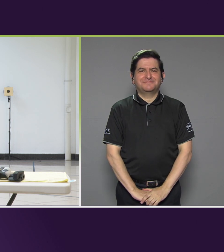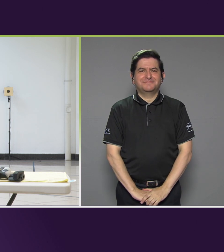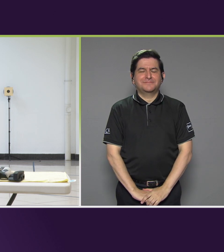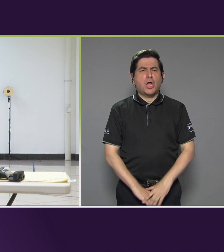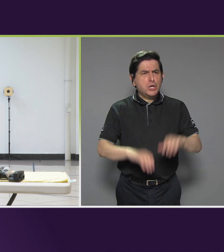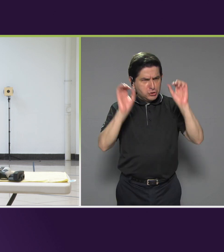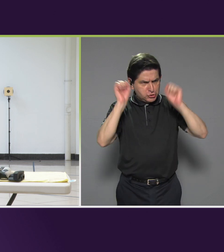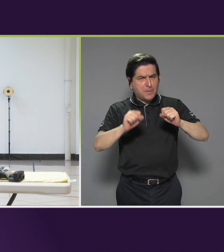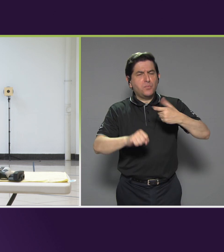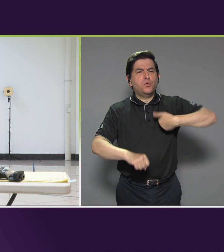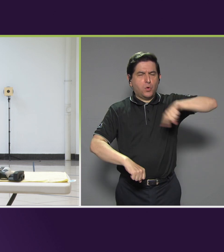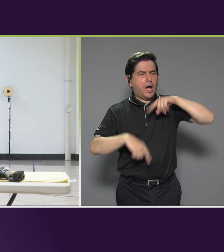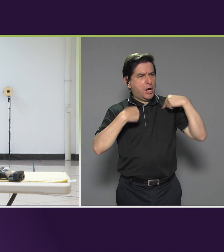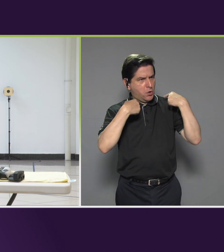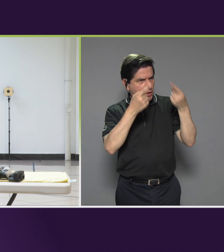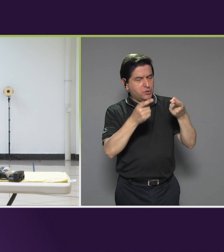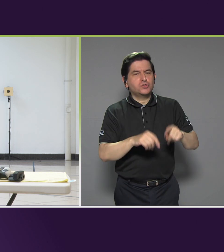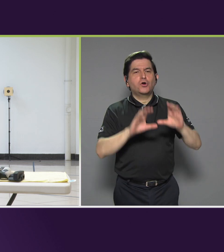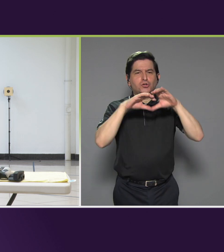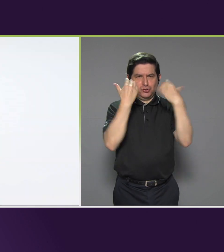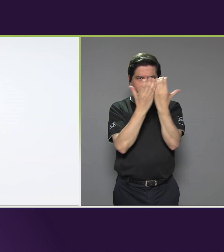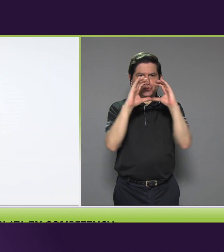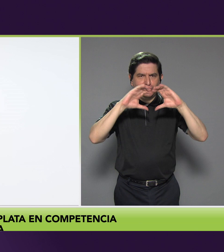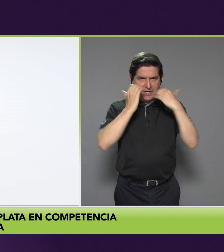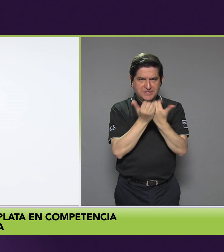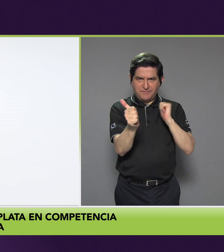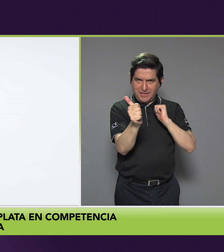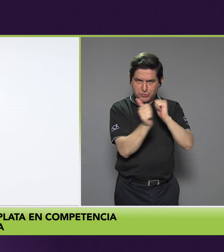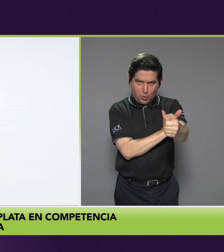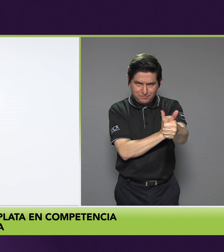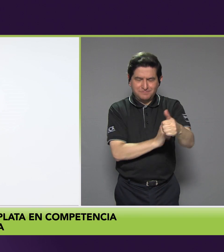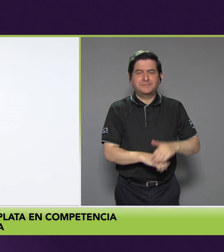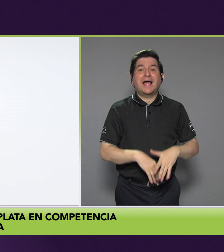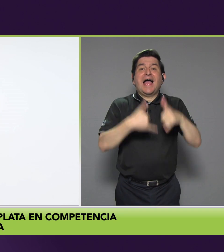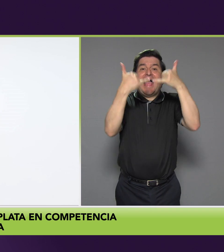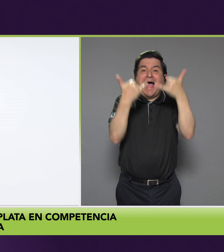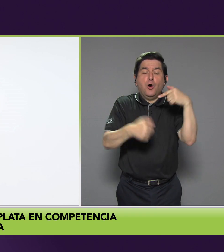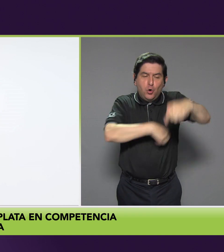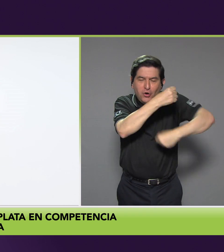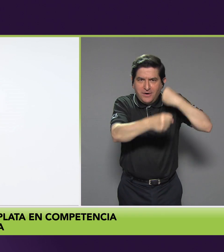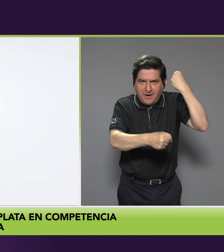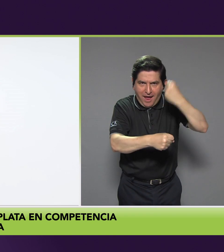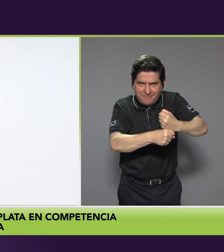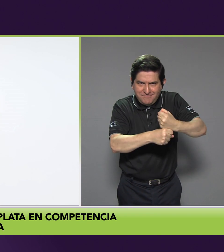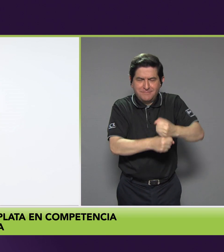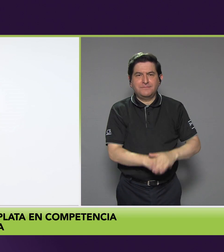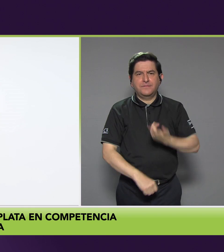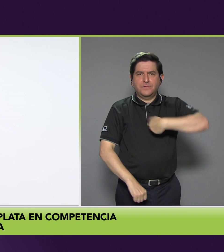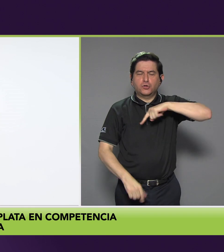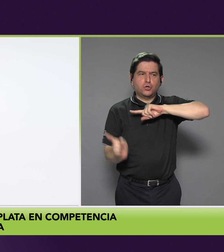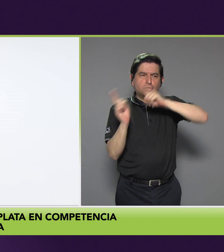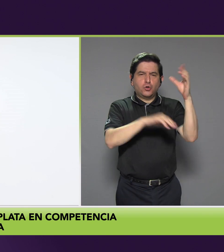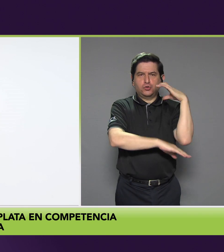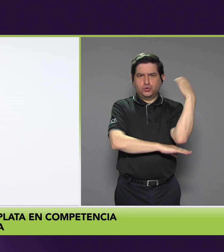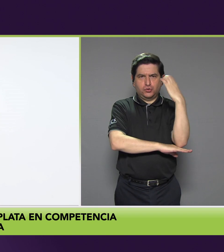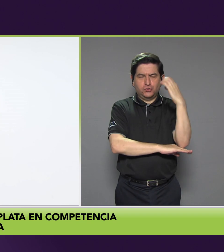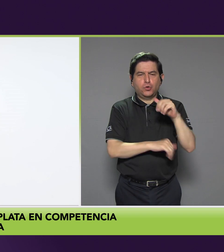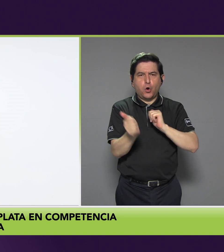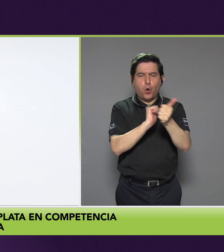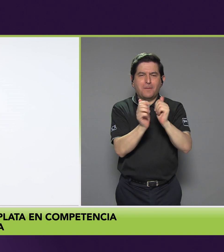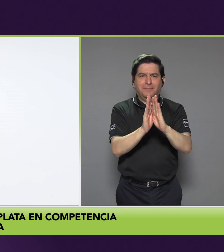Se logró lo que íbamos, ¿verdad?, que era clasificar, y ahora este año fuimos a Colombia a un